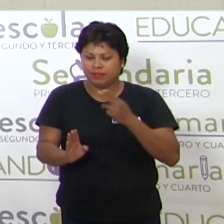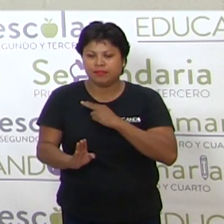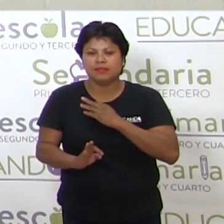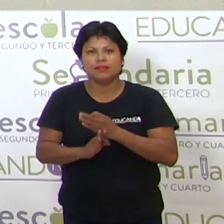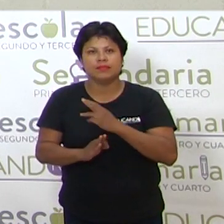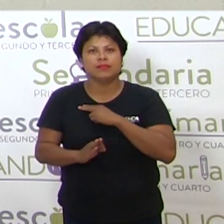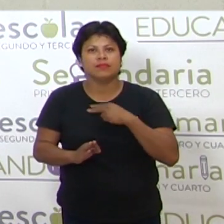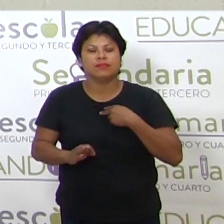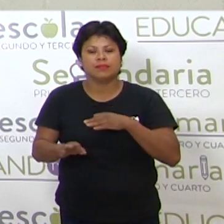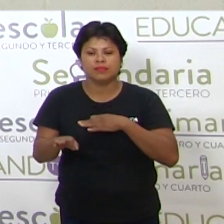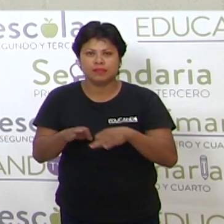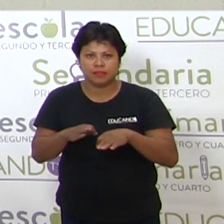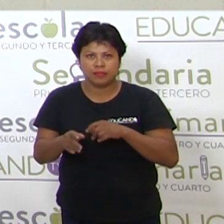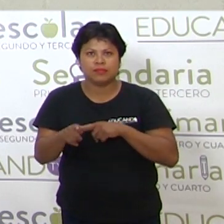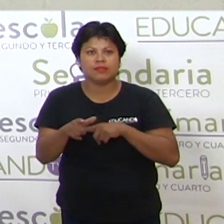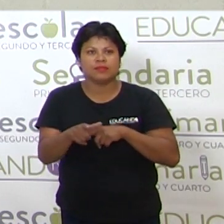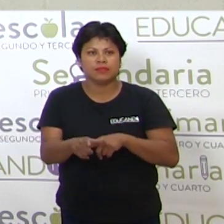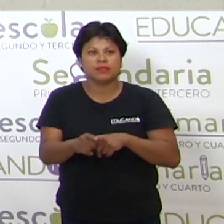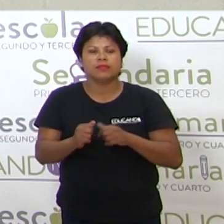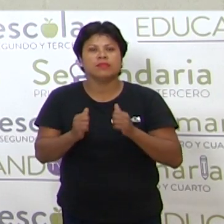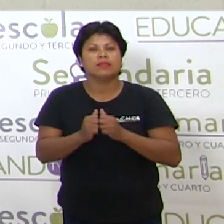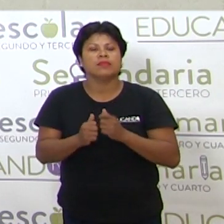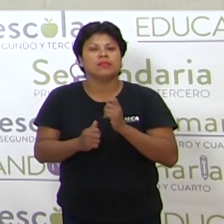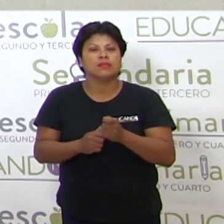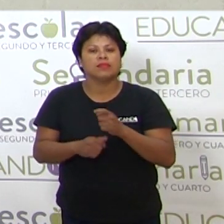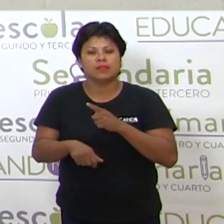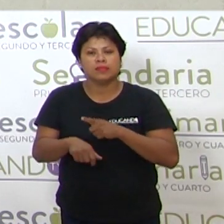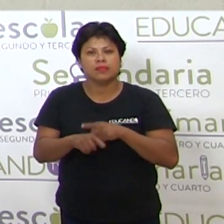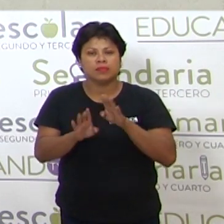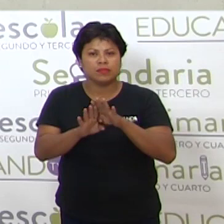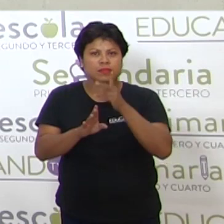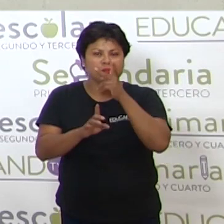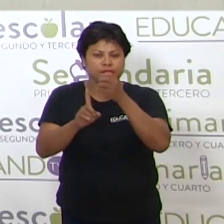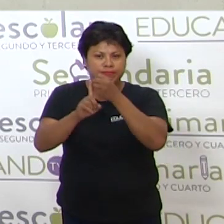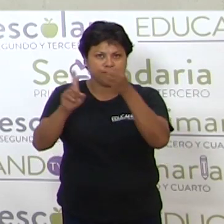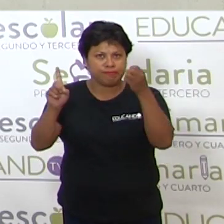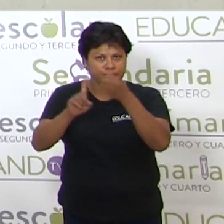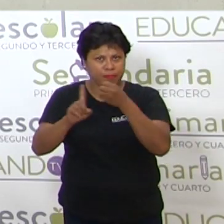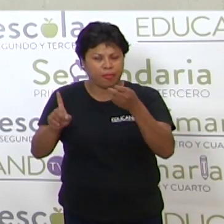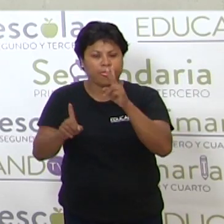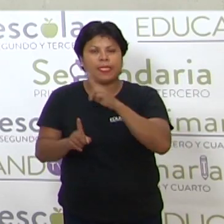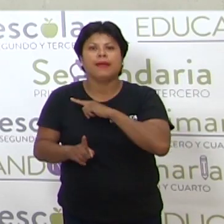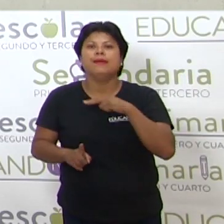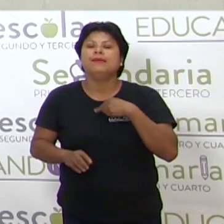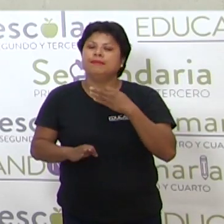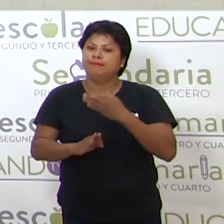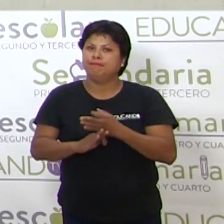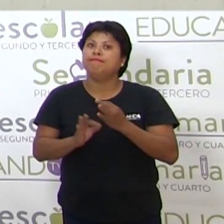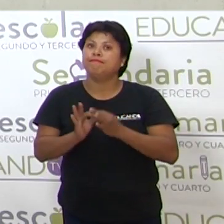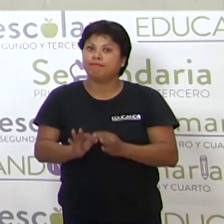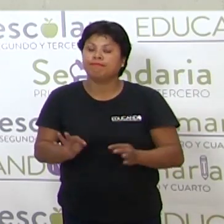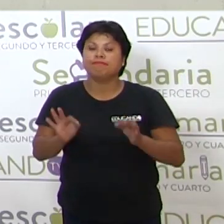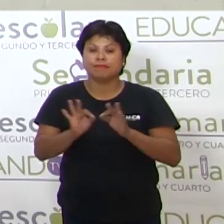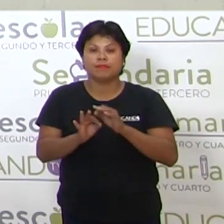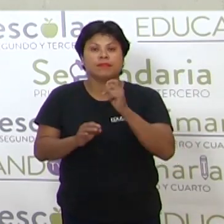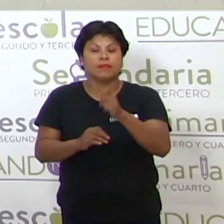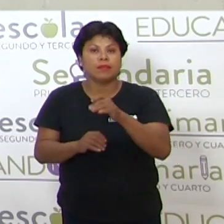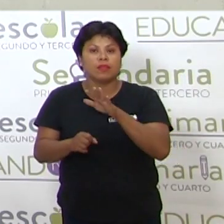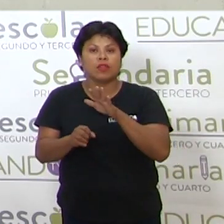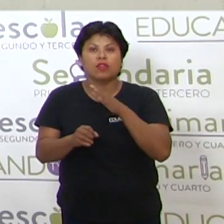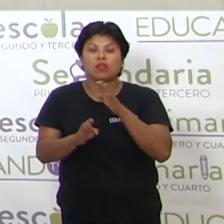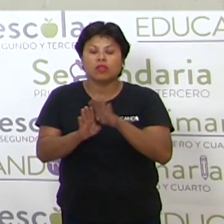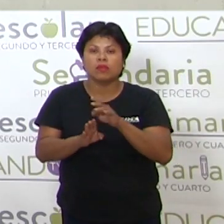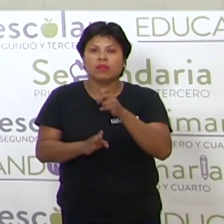trabajar seguimos con lo que es la oración pero hoy vamos a enfatizar la función de los